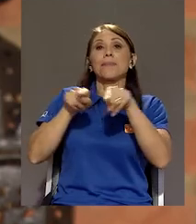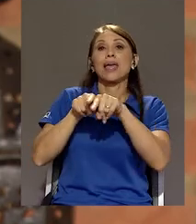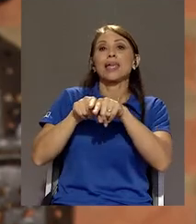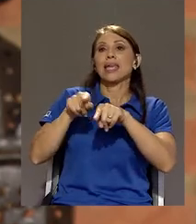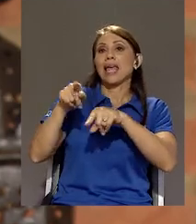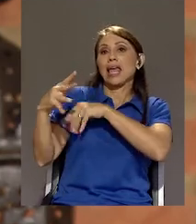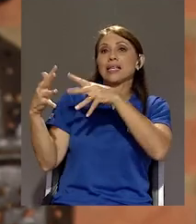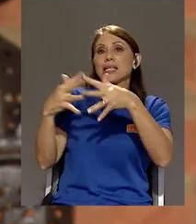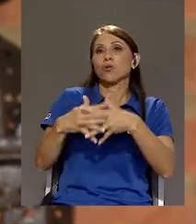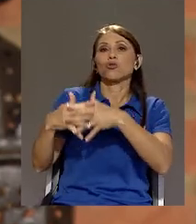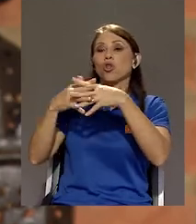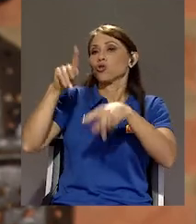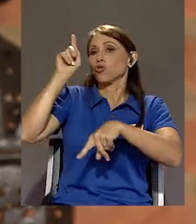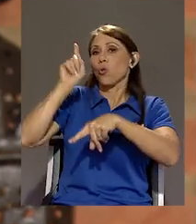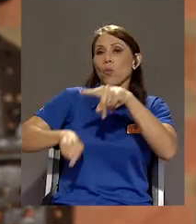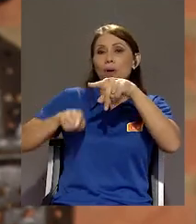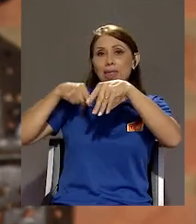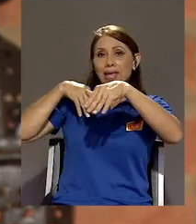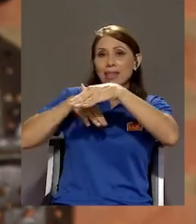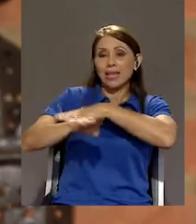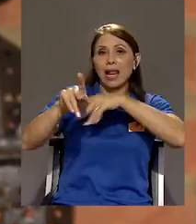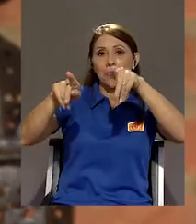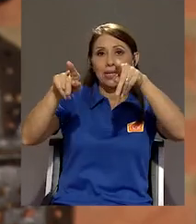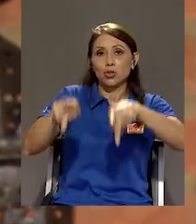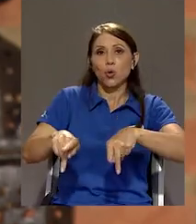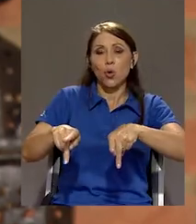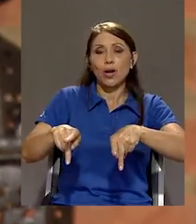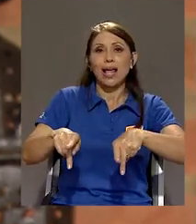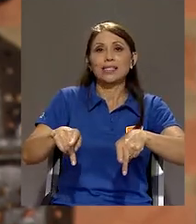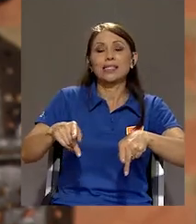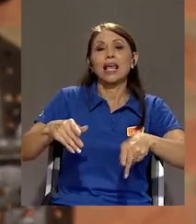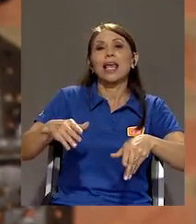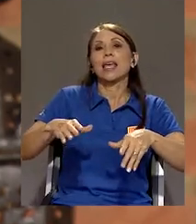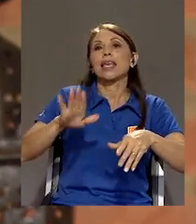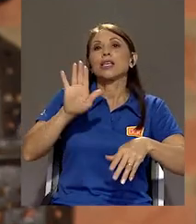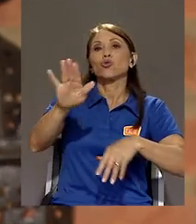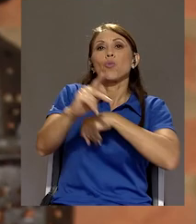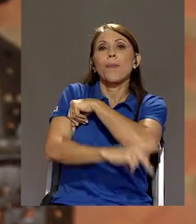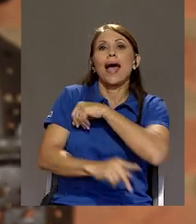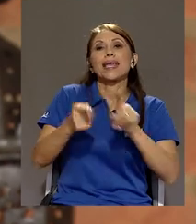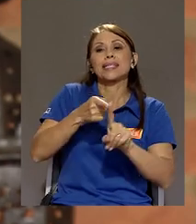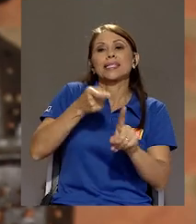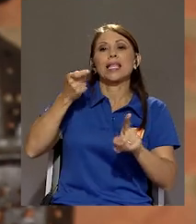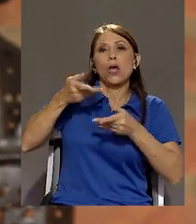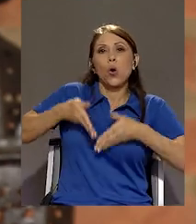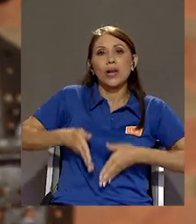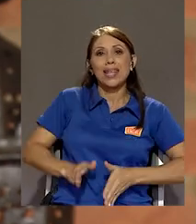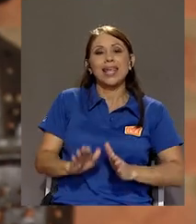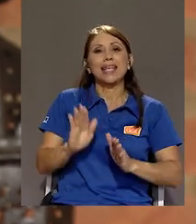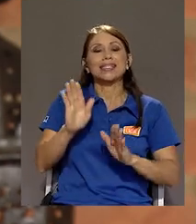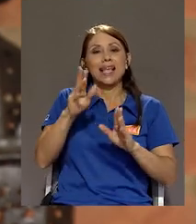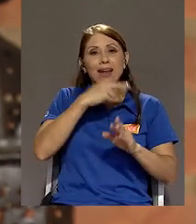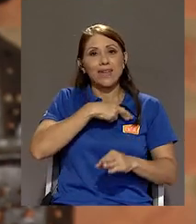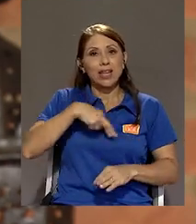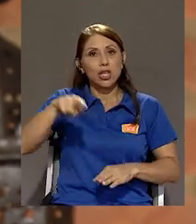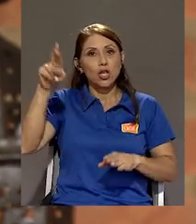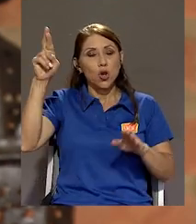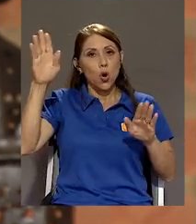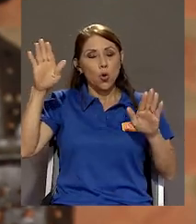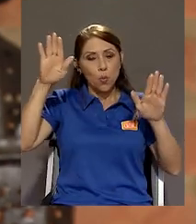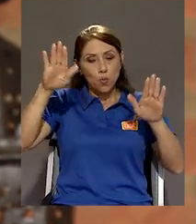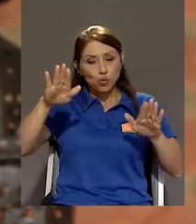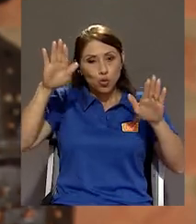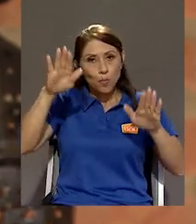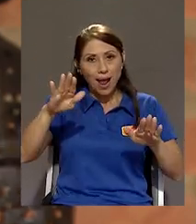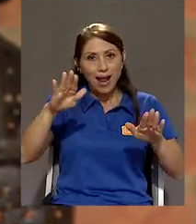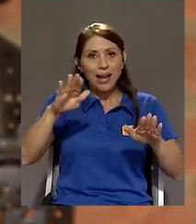de países a donde hay una preponderancia de la religión musulmana, toda la revisión del esquema